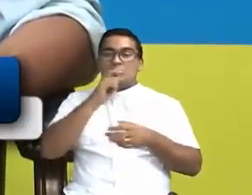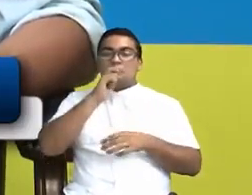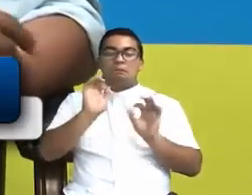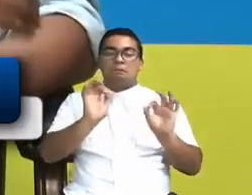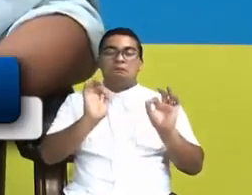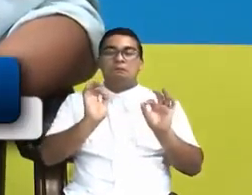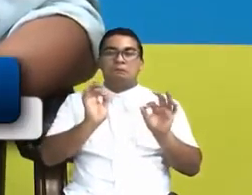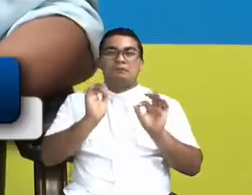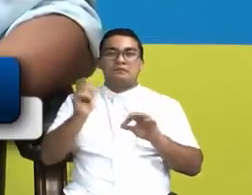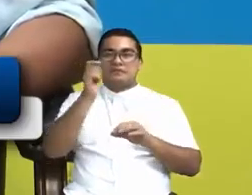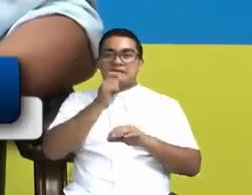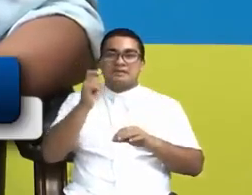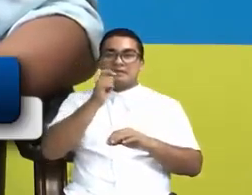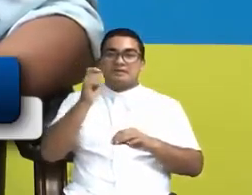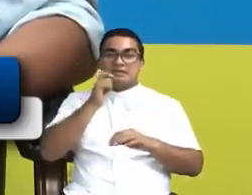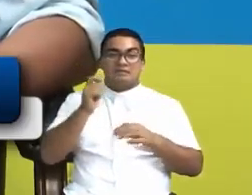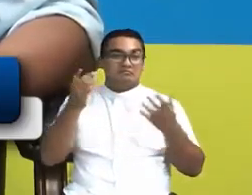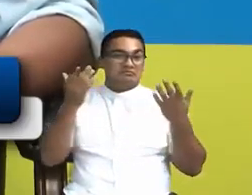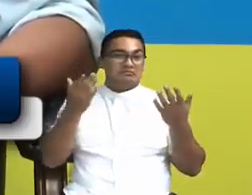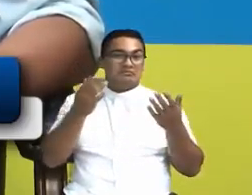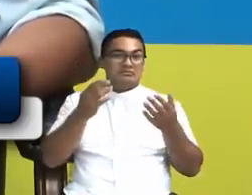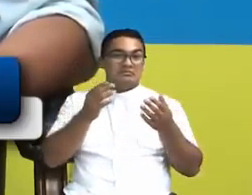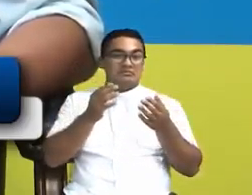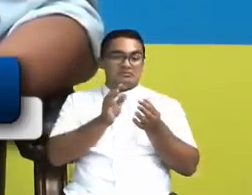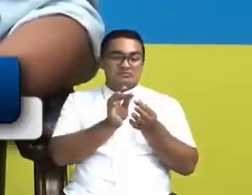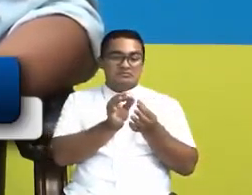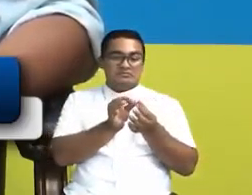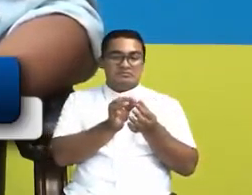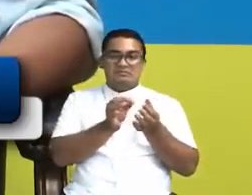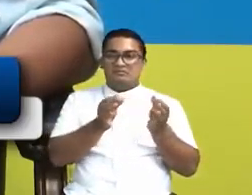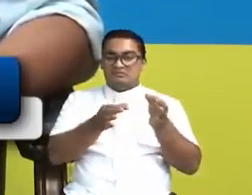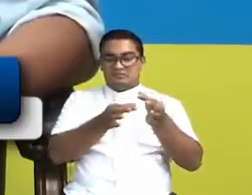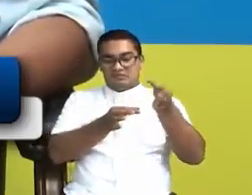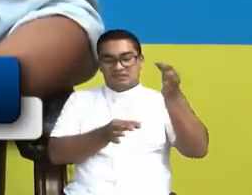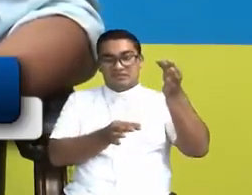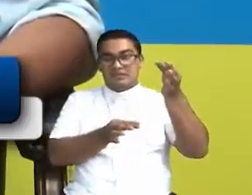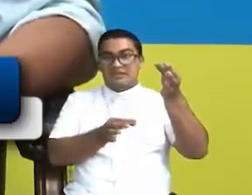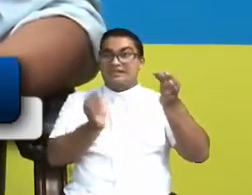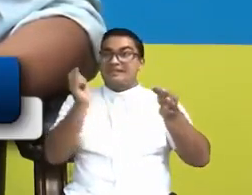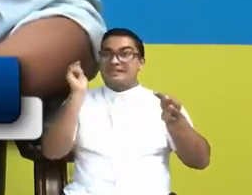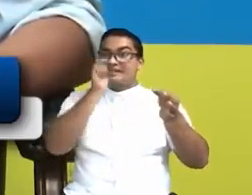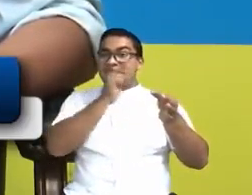todavía, piensan que ¿cómo se llaman las cositas que vienen en el cepillo?